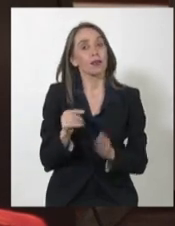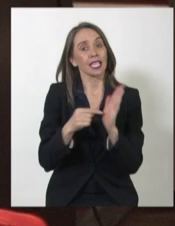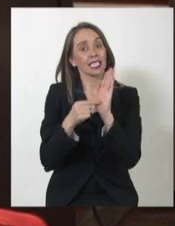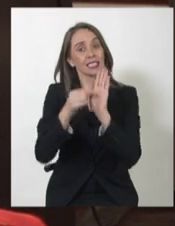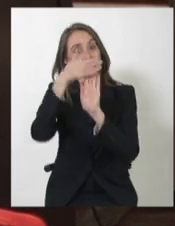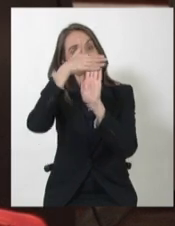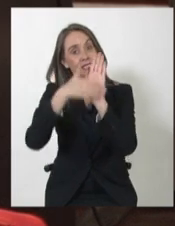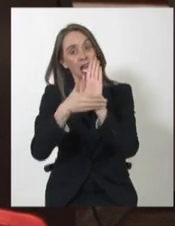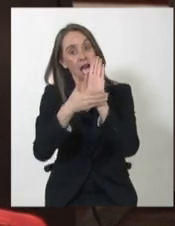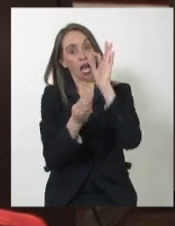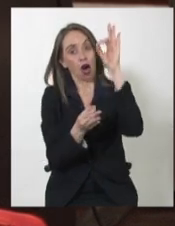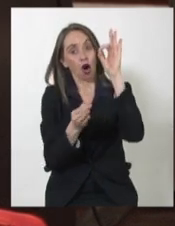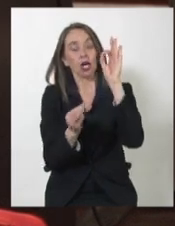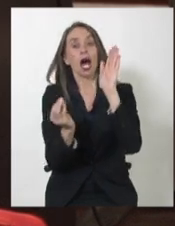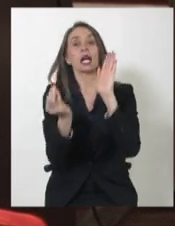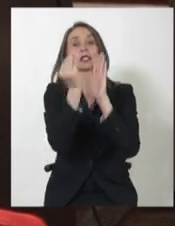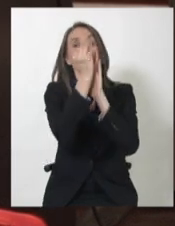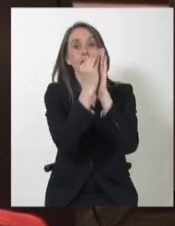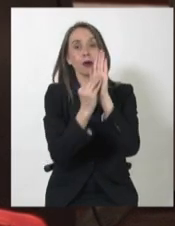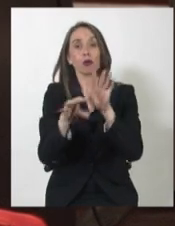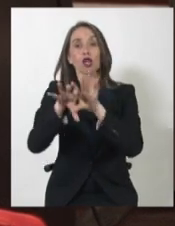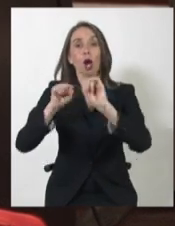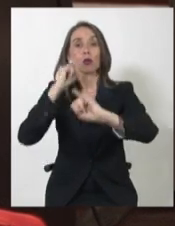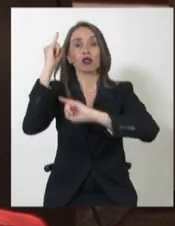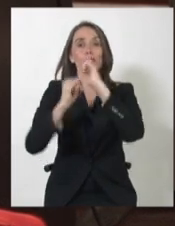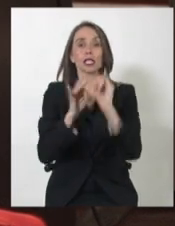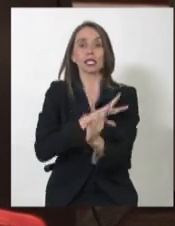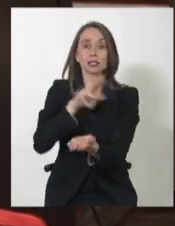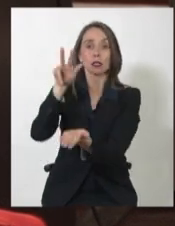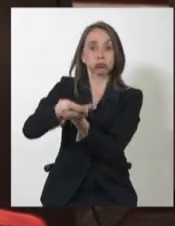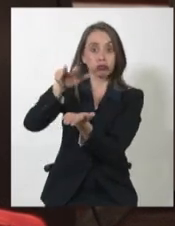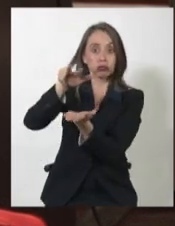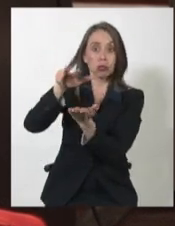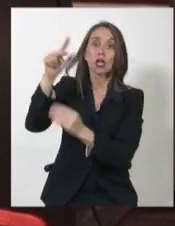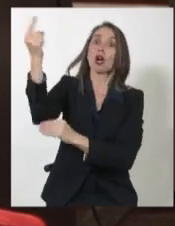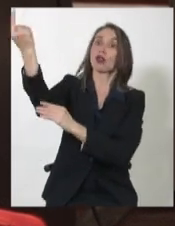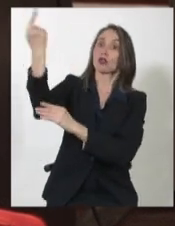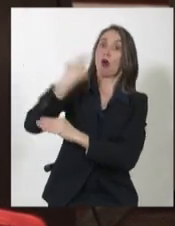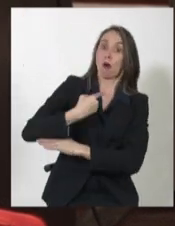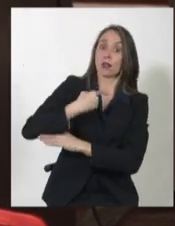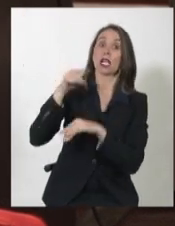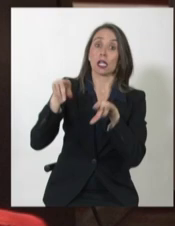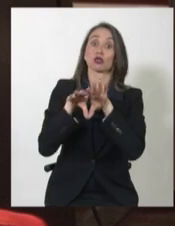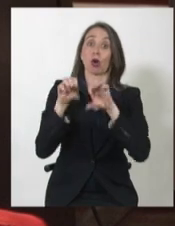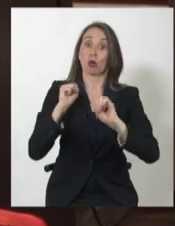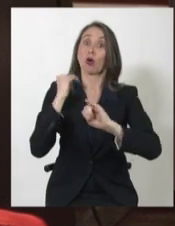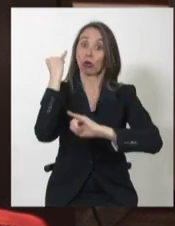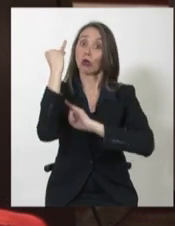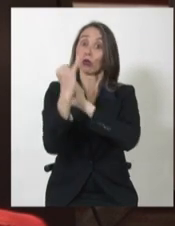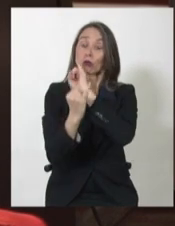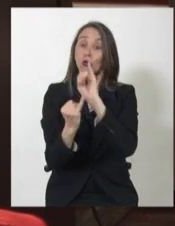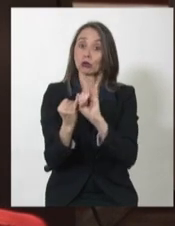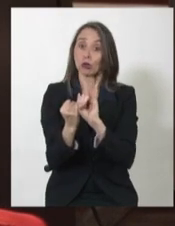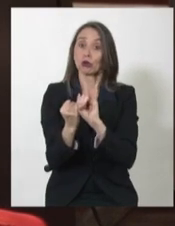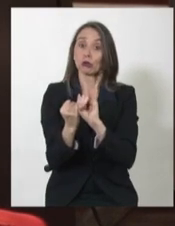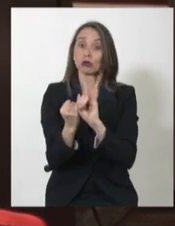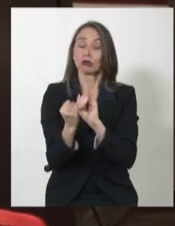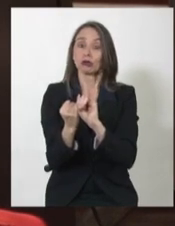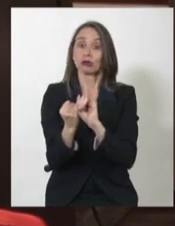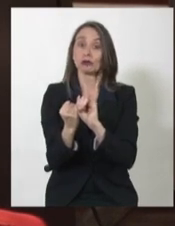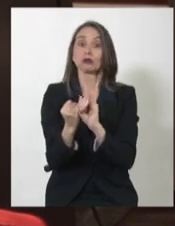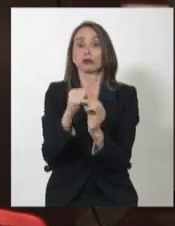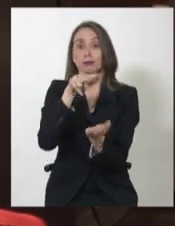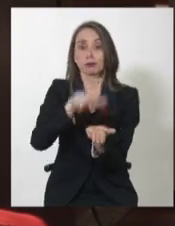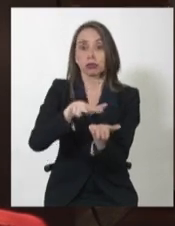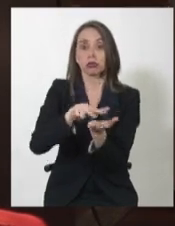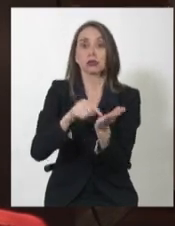hoja los tratados internacionales. Existen los tratados que nos obligan, que son tratados que hemos ratificado y